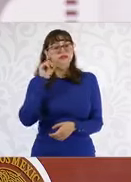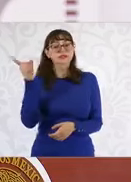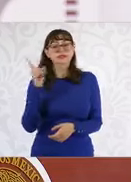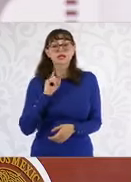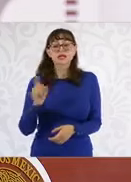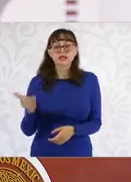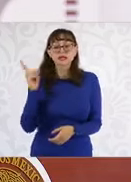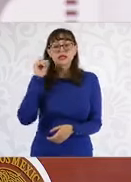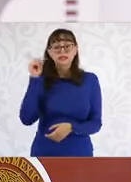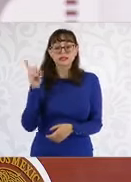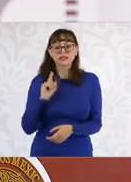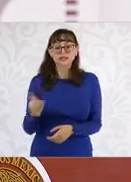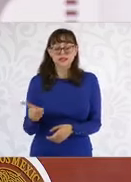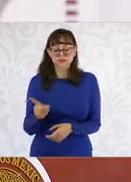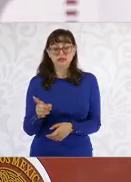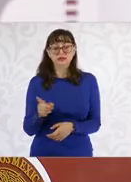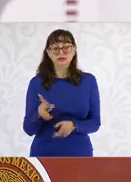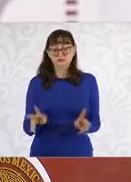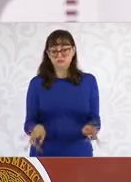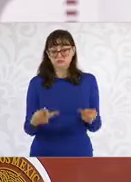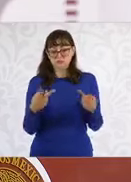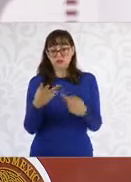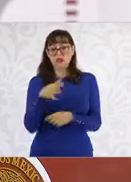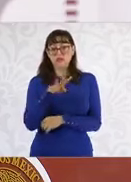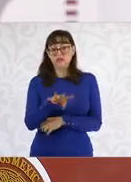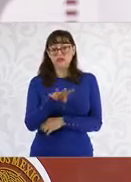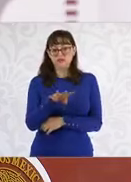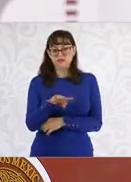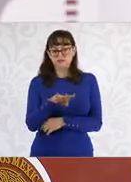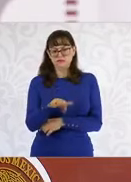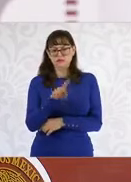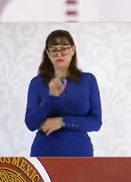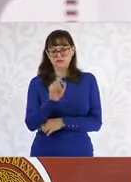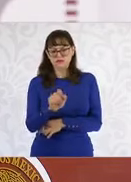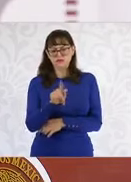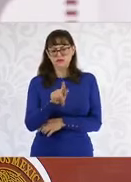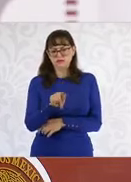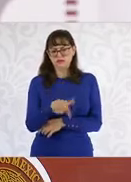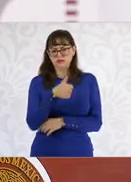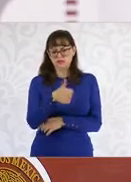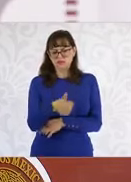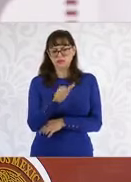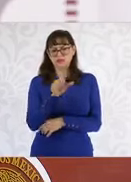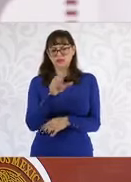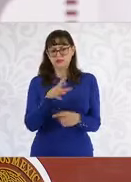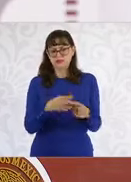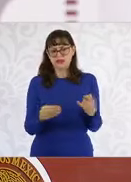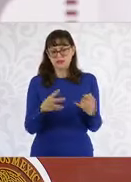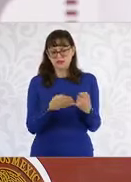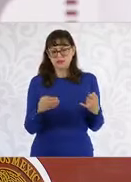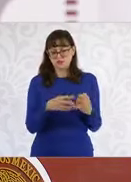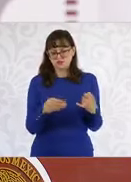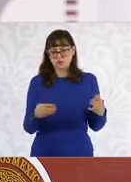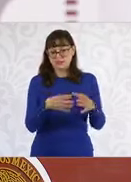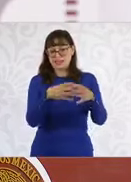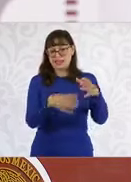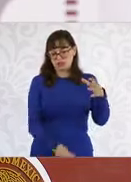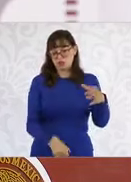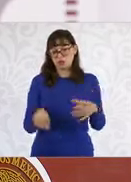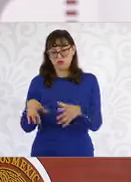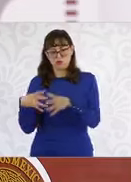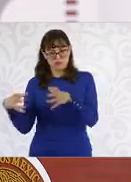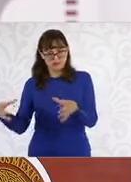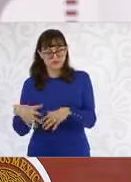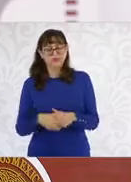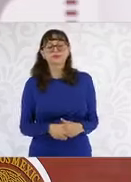Zacatecas, lo comercializó en 19 pesos con 76 centavos. Los resultados